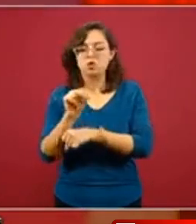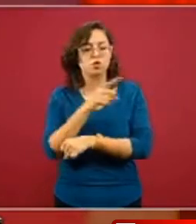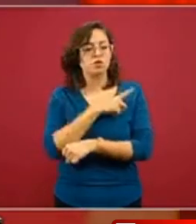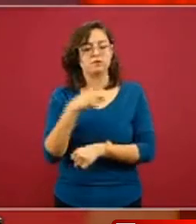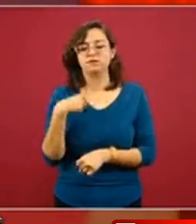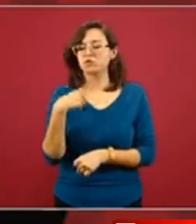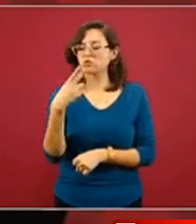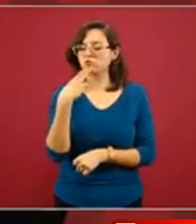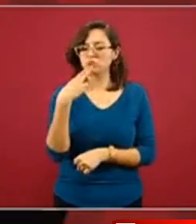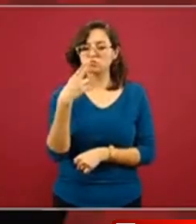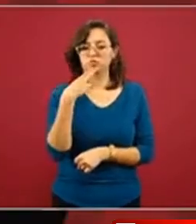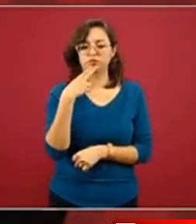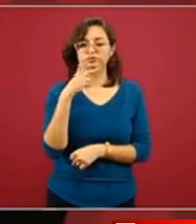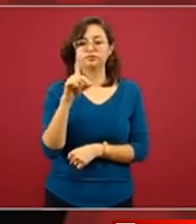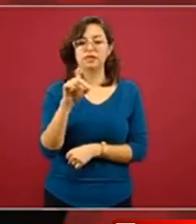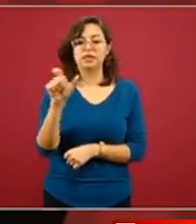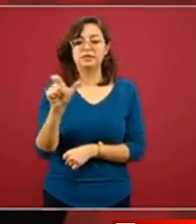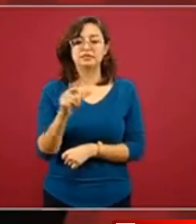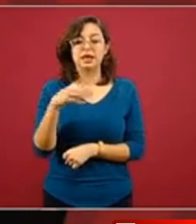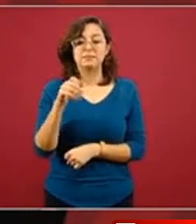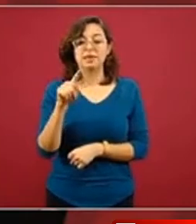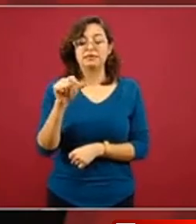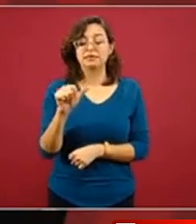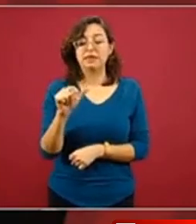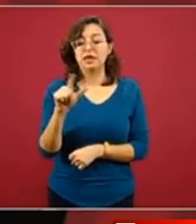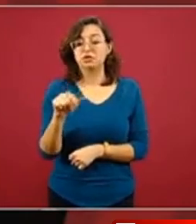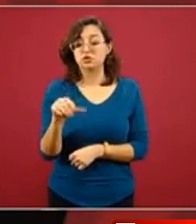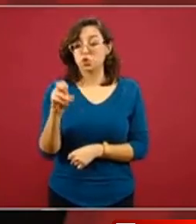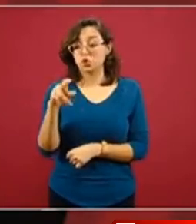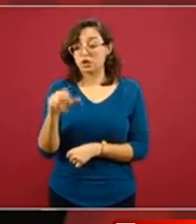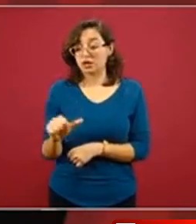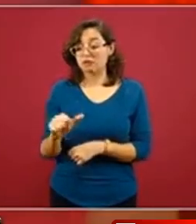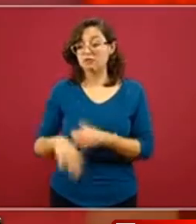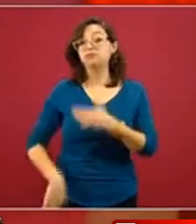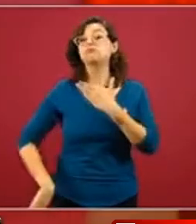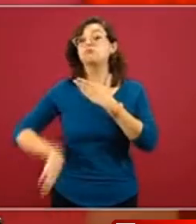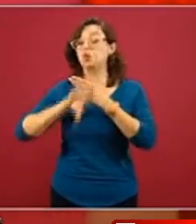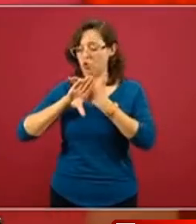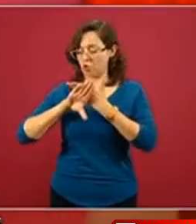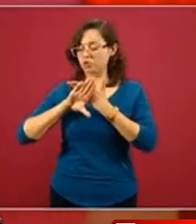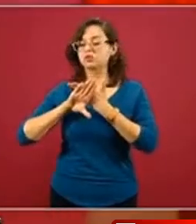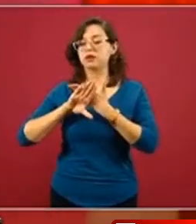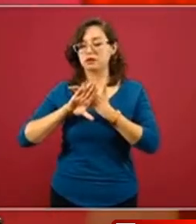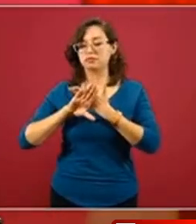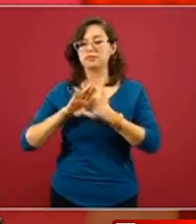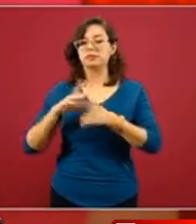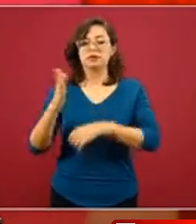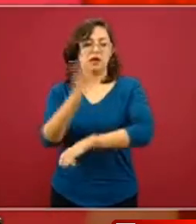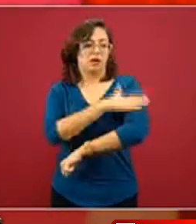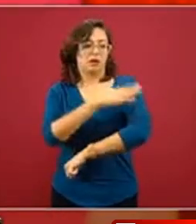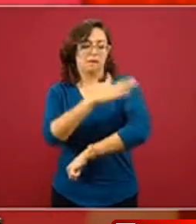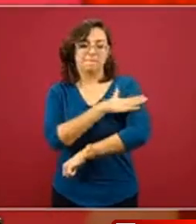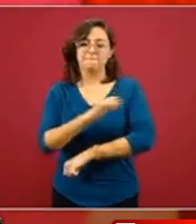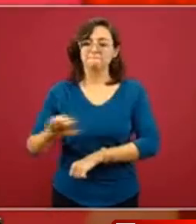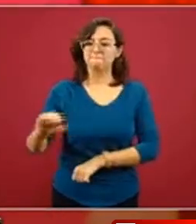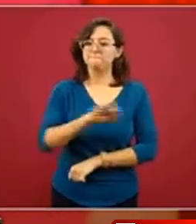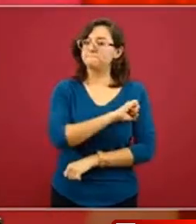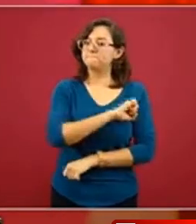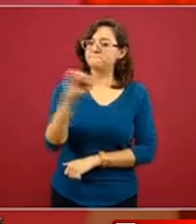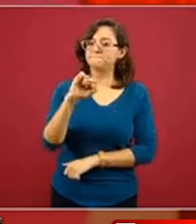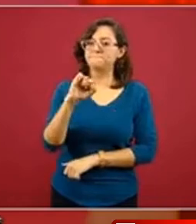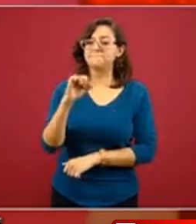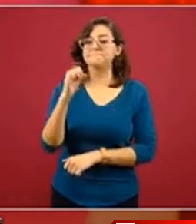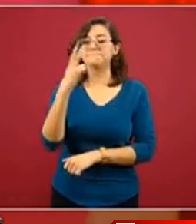La dexametasona produce efectos secundarios, aumenta la presión arterial, suben los niveles